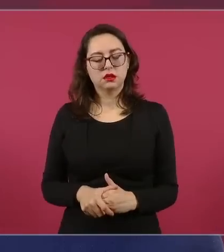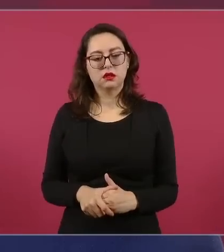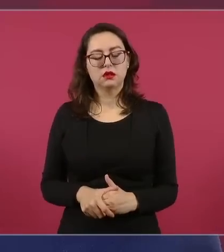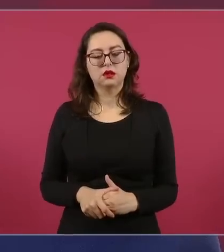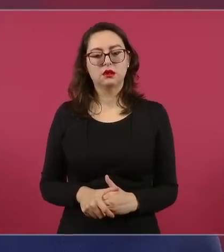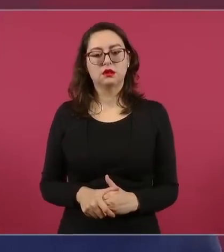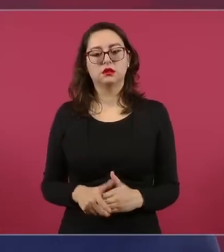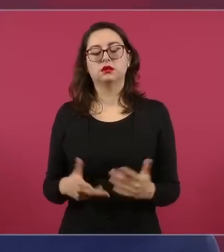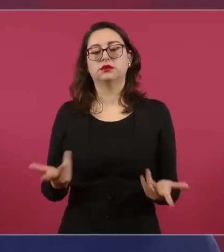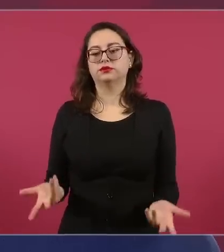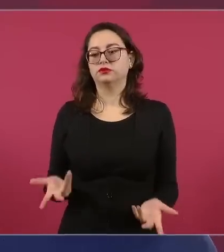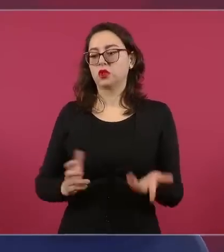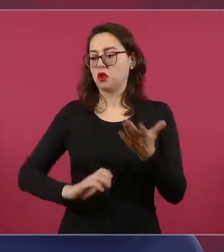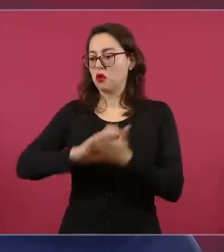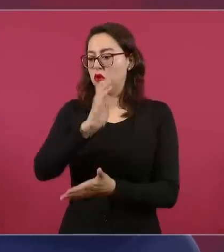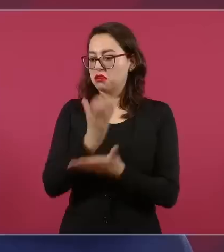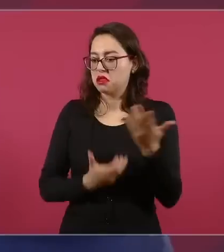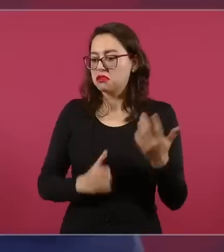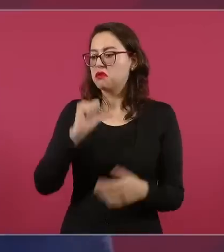la subcontratación,